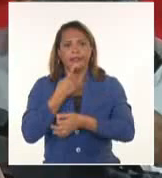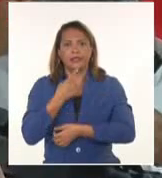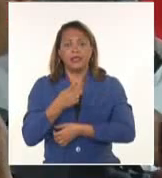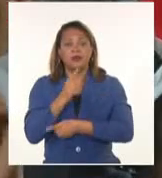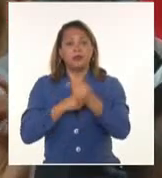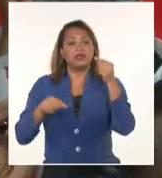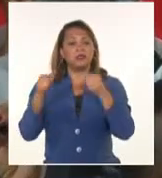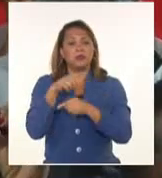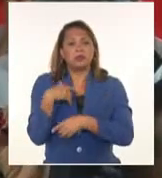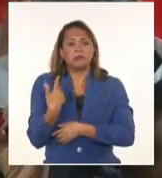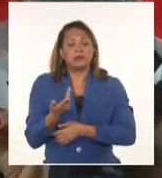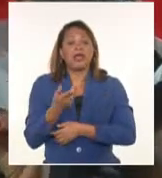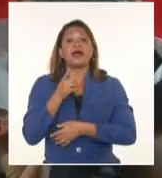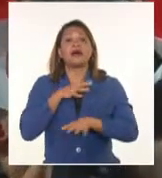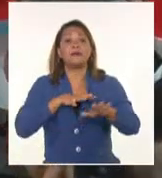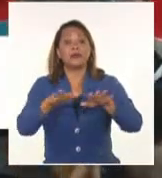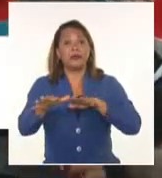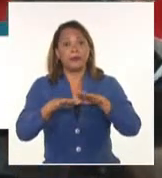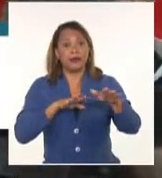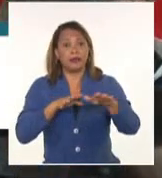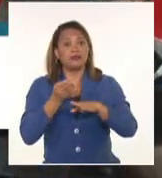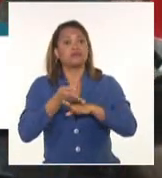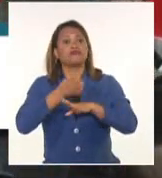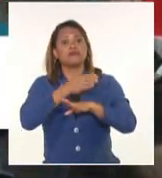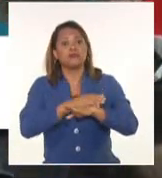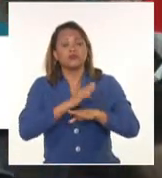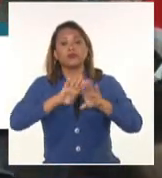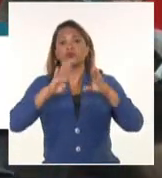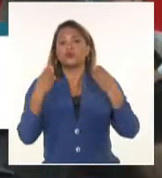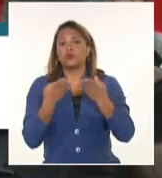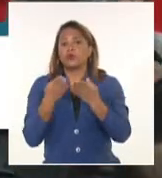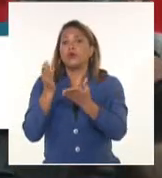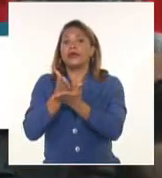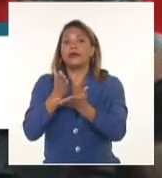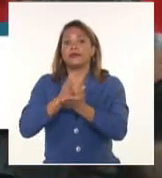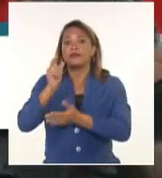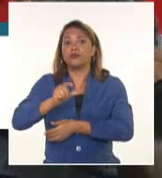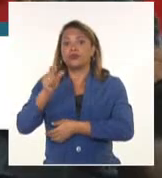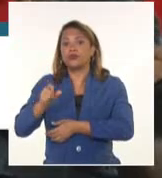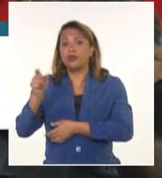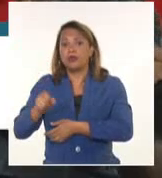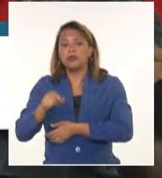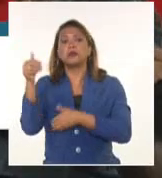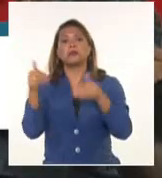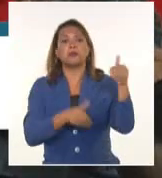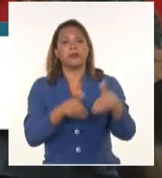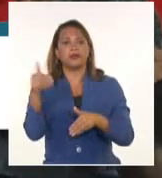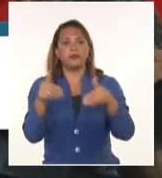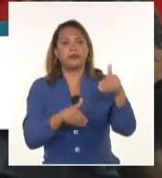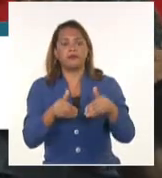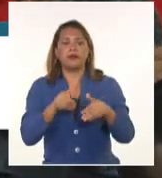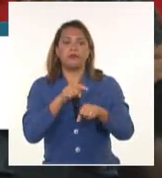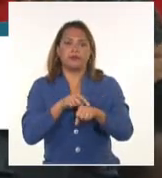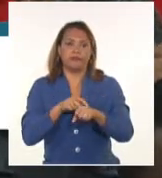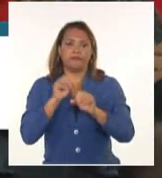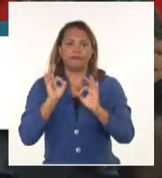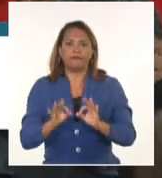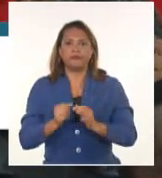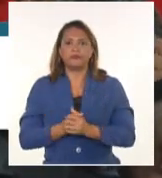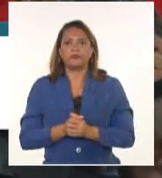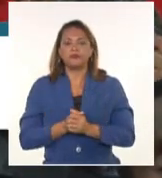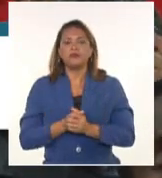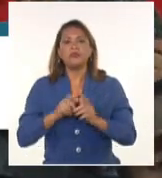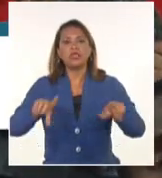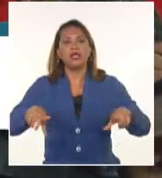esa preparación que estamos haciendo con todos los estudiantes que van a estar en este momento o que arriban a la edad de